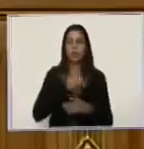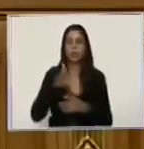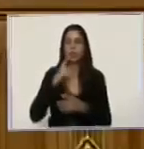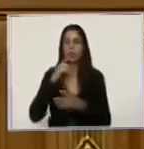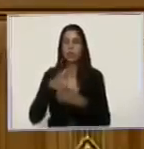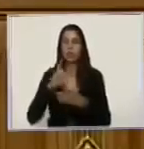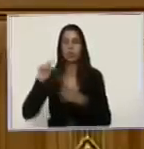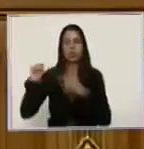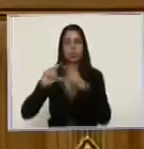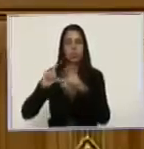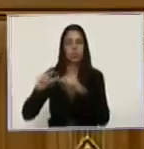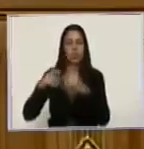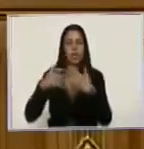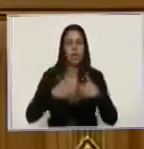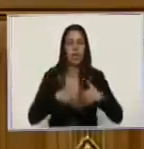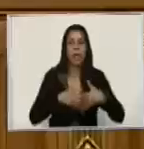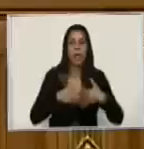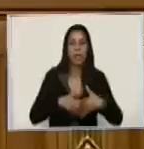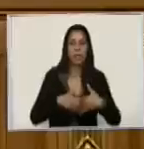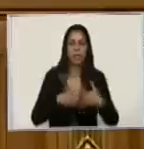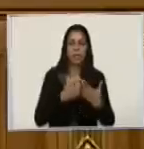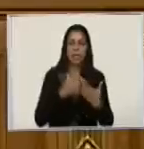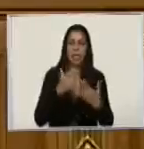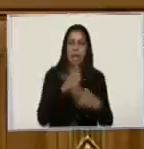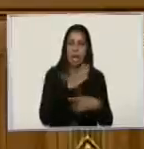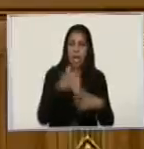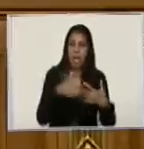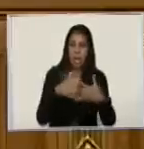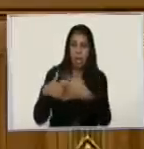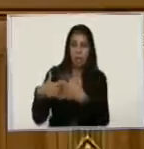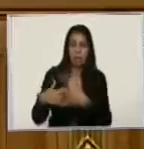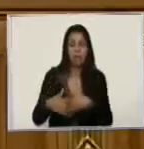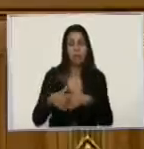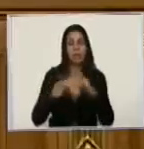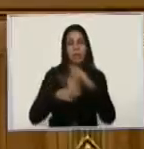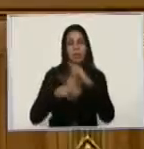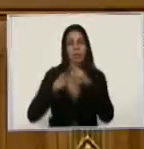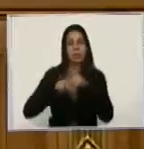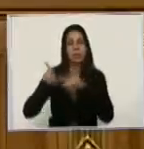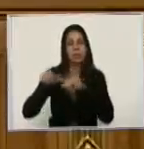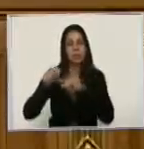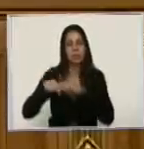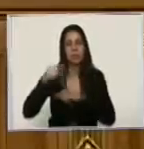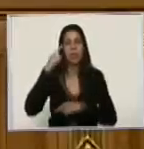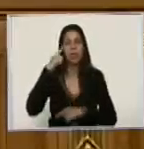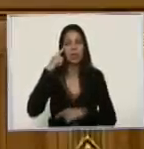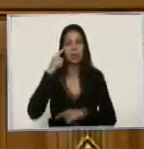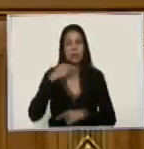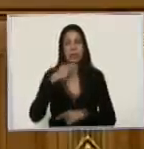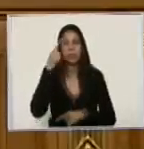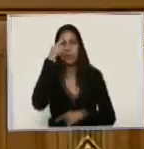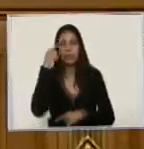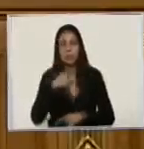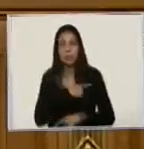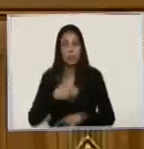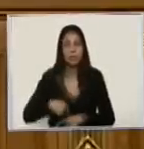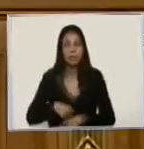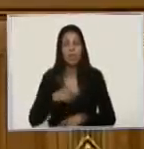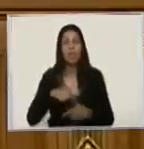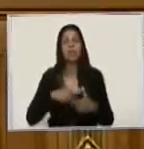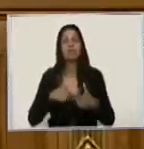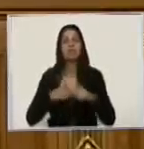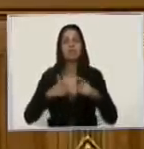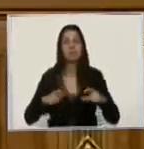Cada transnacional es una maquinaria de guerra, señores, ¿verdad? Y comienza a expandirse la China National Petroleum Company. Entonces los